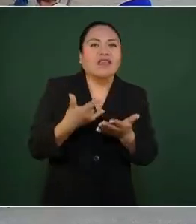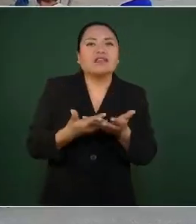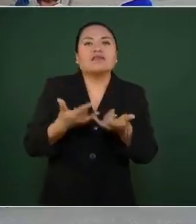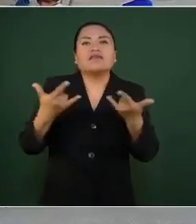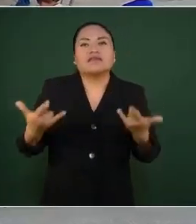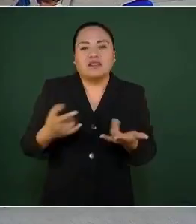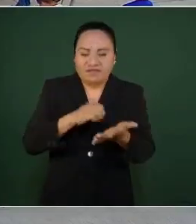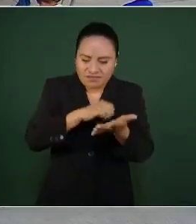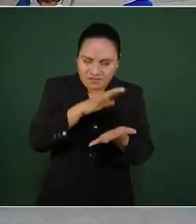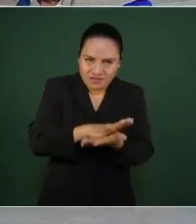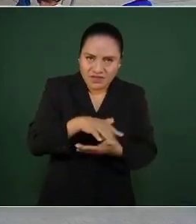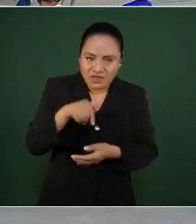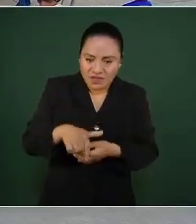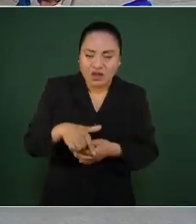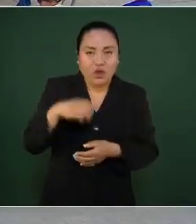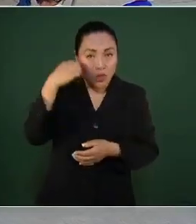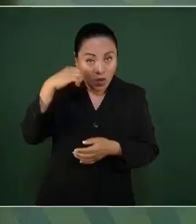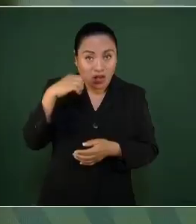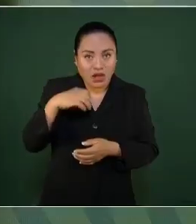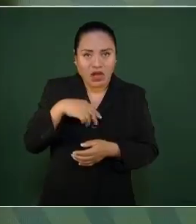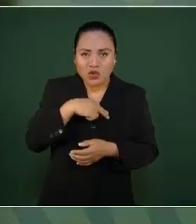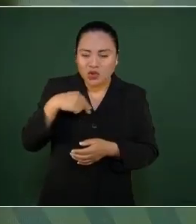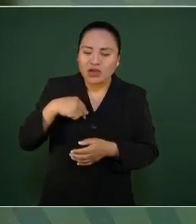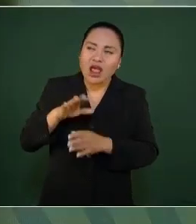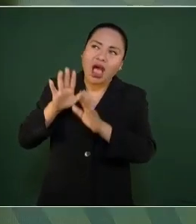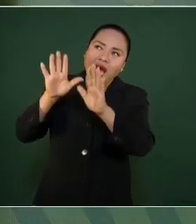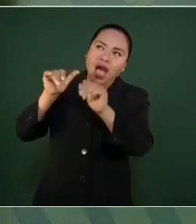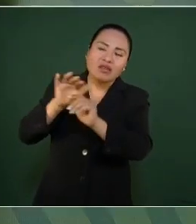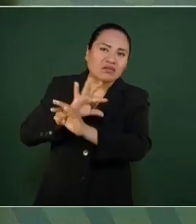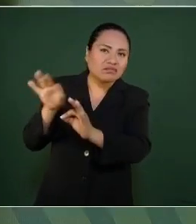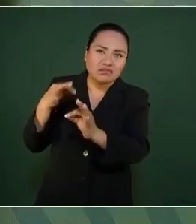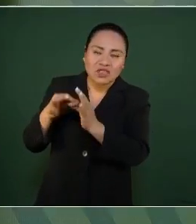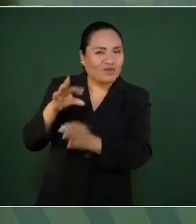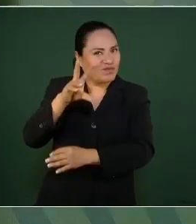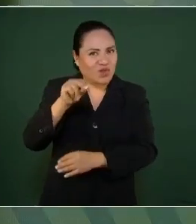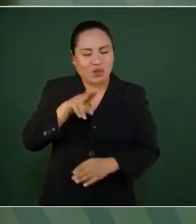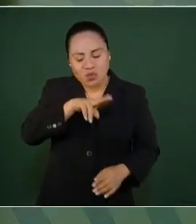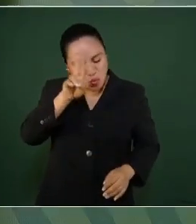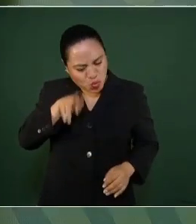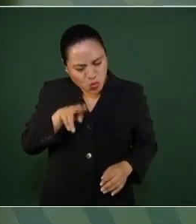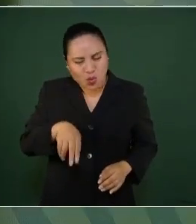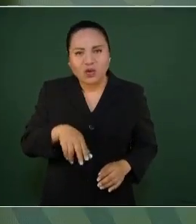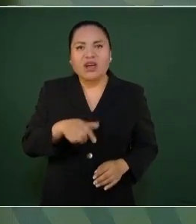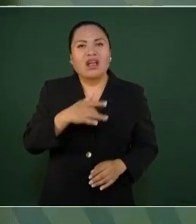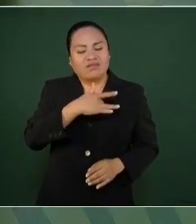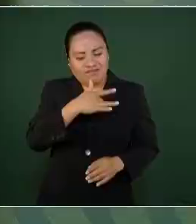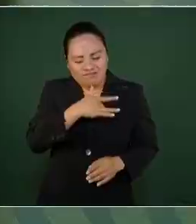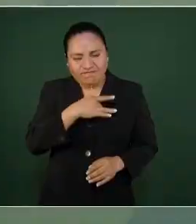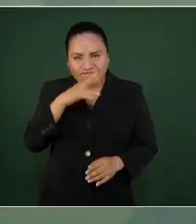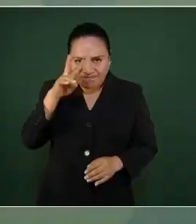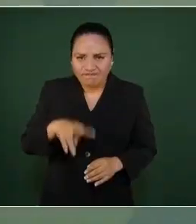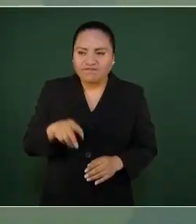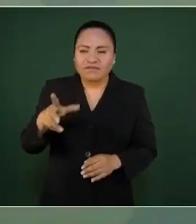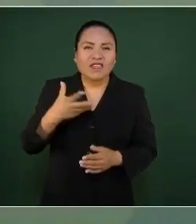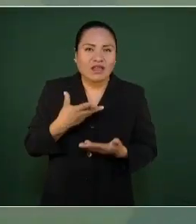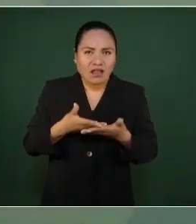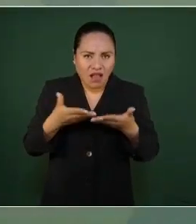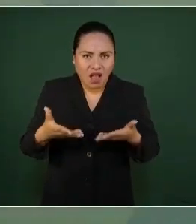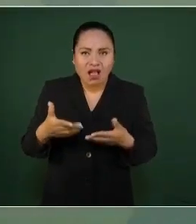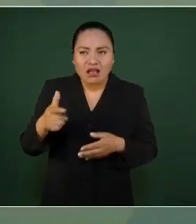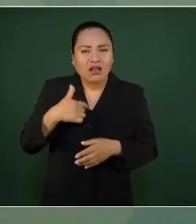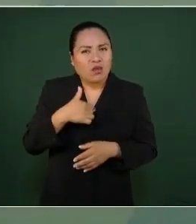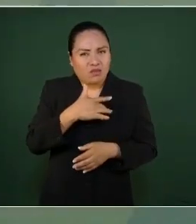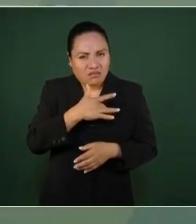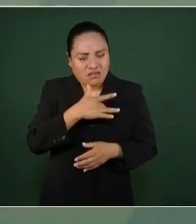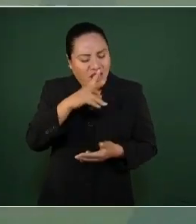Oaxaca nunca le diremos adiós. Las y los oaxaqueños nunca le decimos adiós a quienes llevamos en